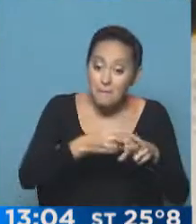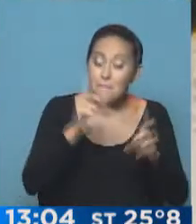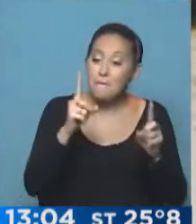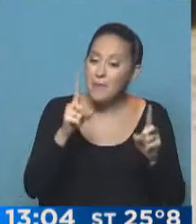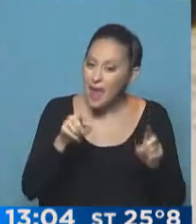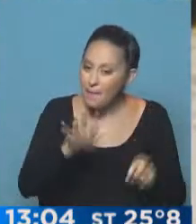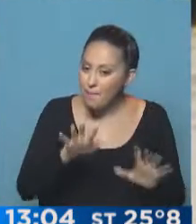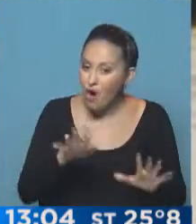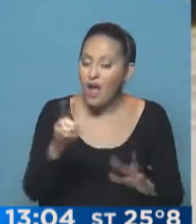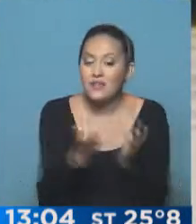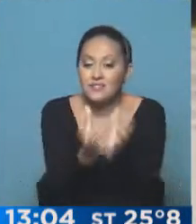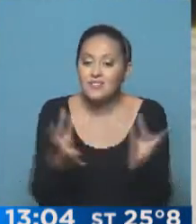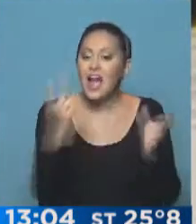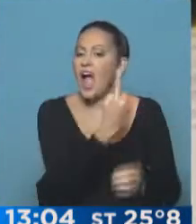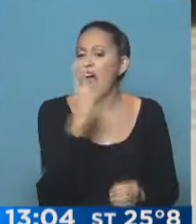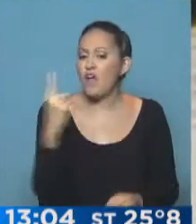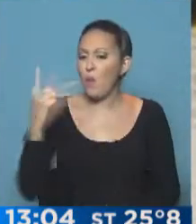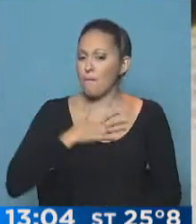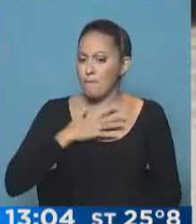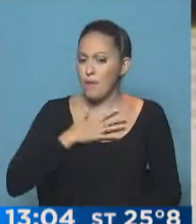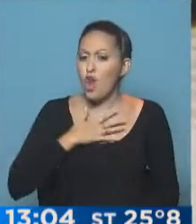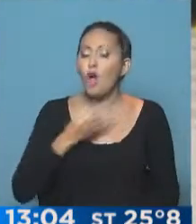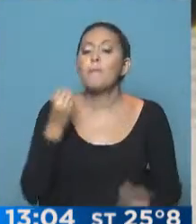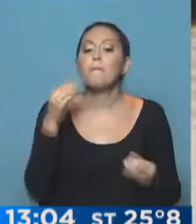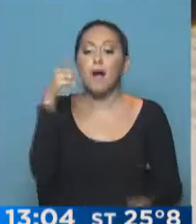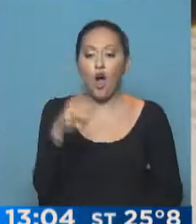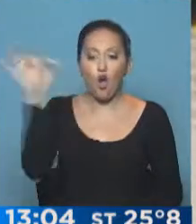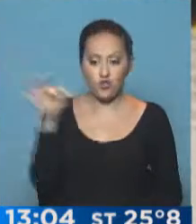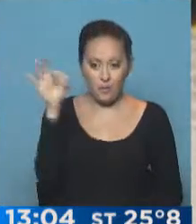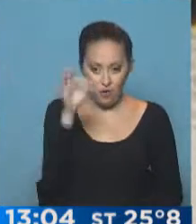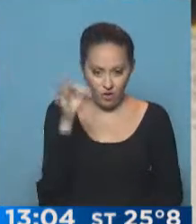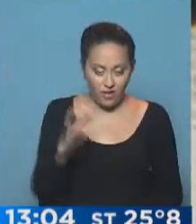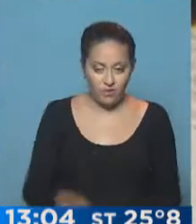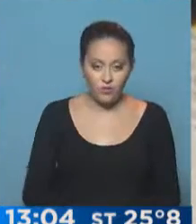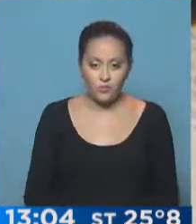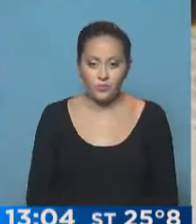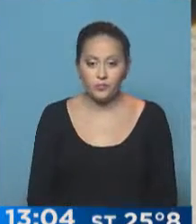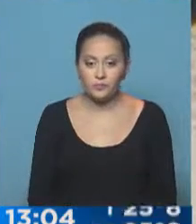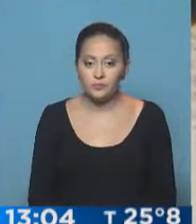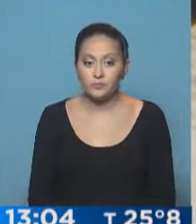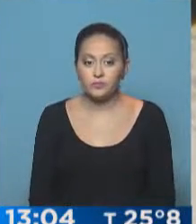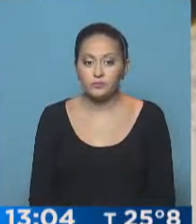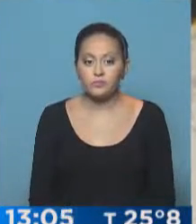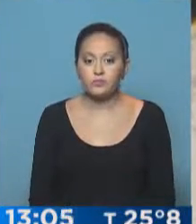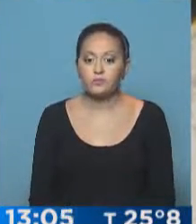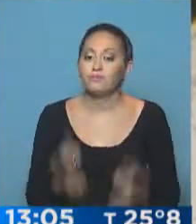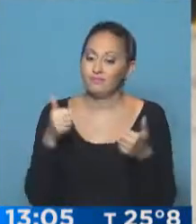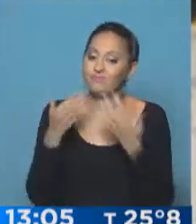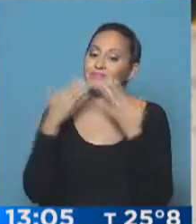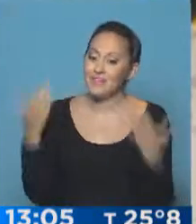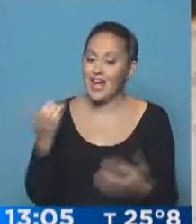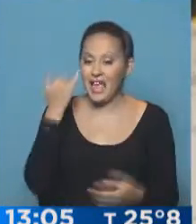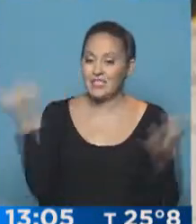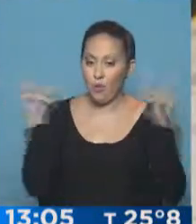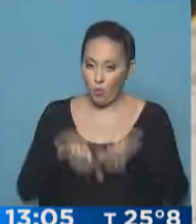aires con recipientes personales individuales para tratar de ahuyentar el mosquito en los grandes lugares abiertos bien laura gracias volvemos en